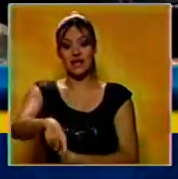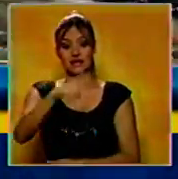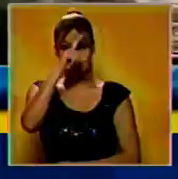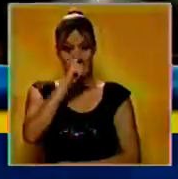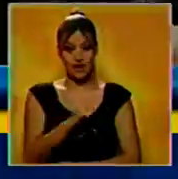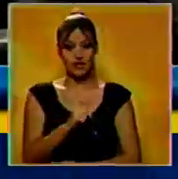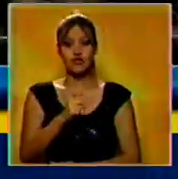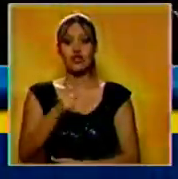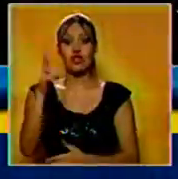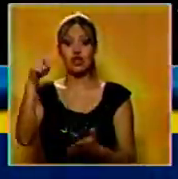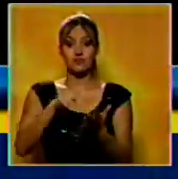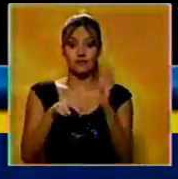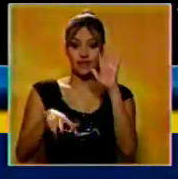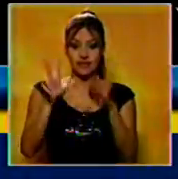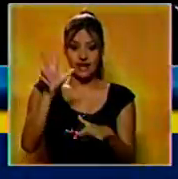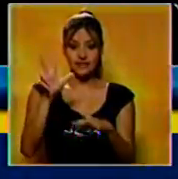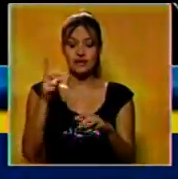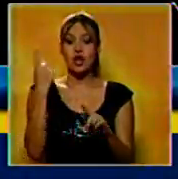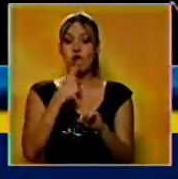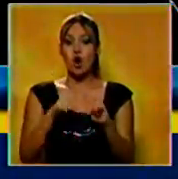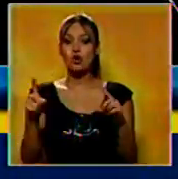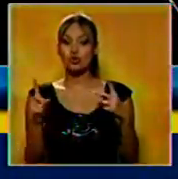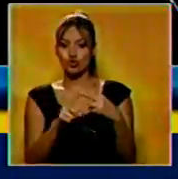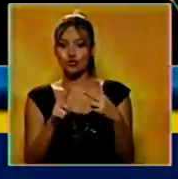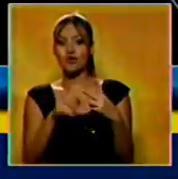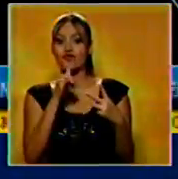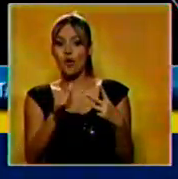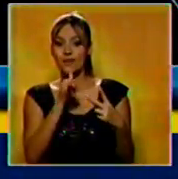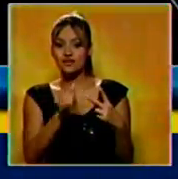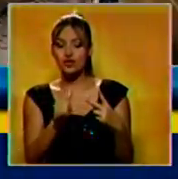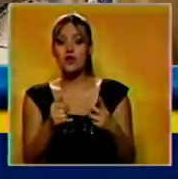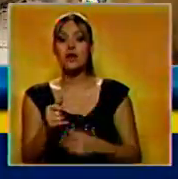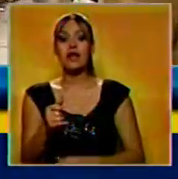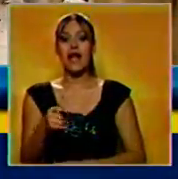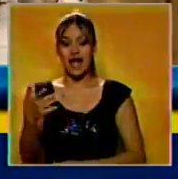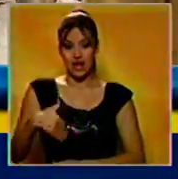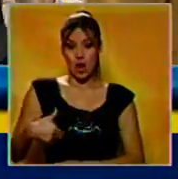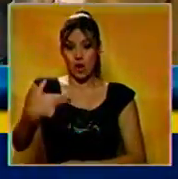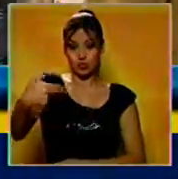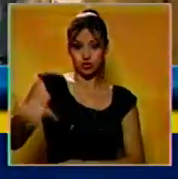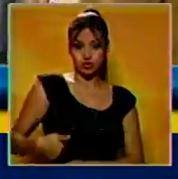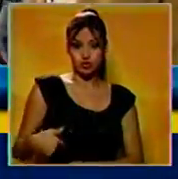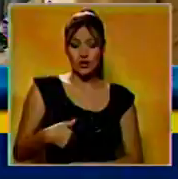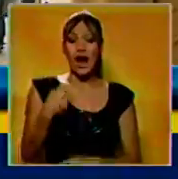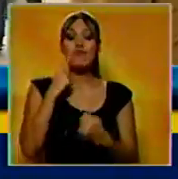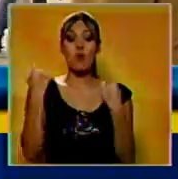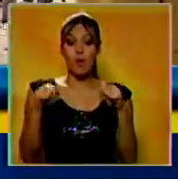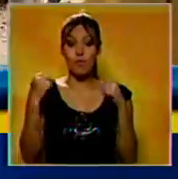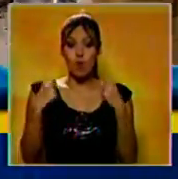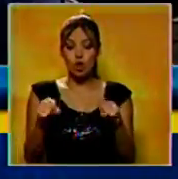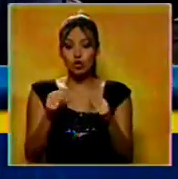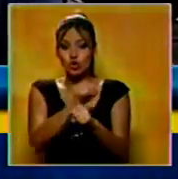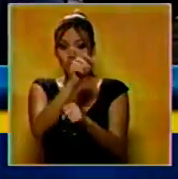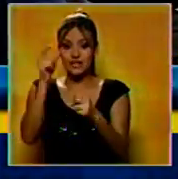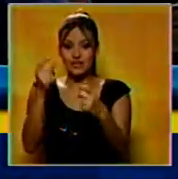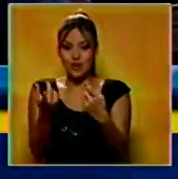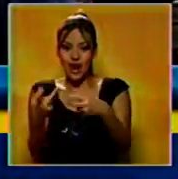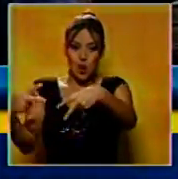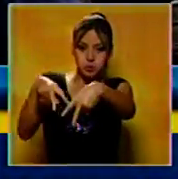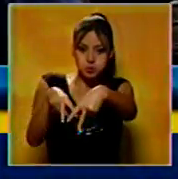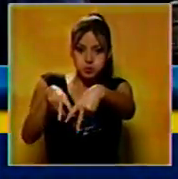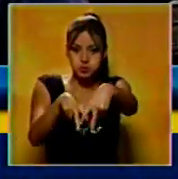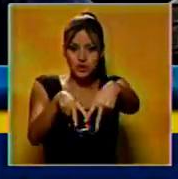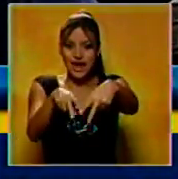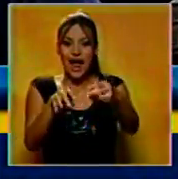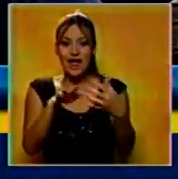año 2013. En otro suceso, un hombre falleció de un tiro en el costado cuando viajaba en una moto como parrillero por el barrio